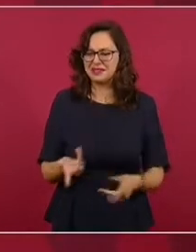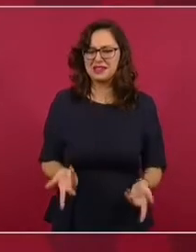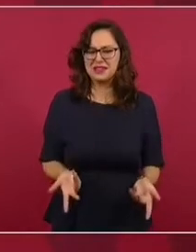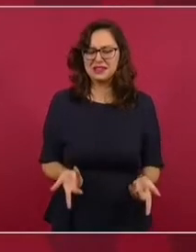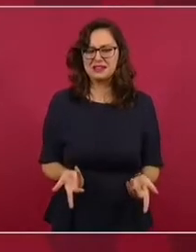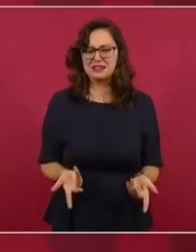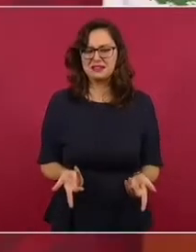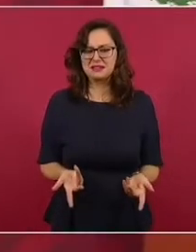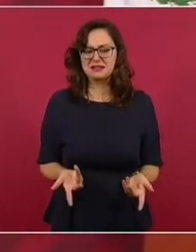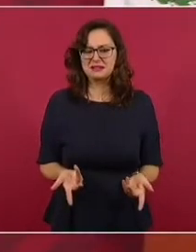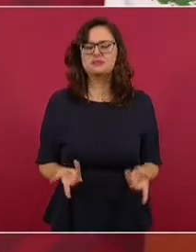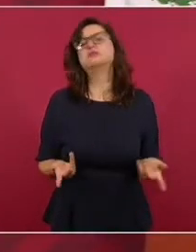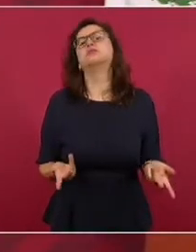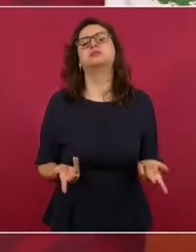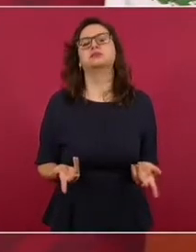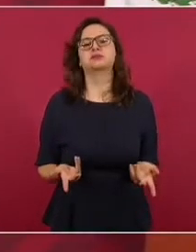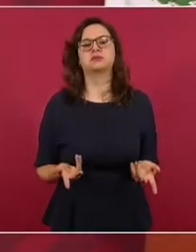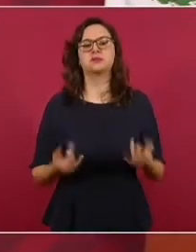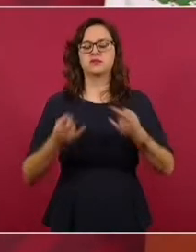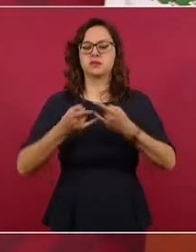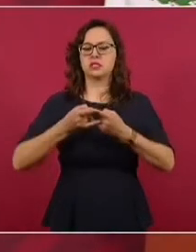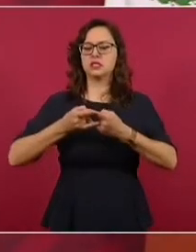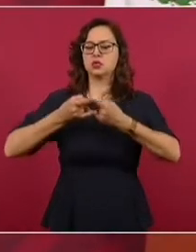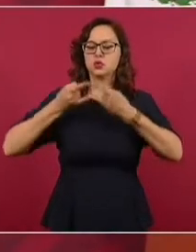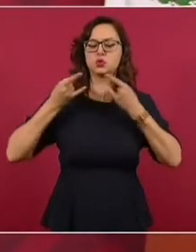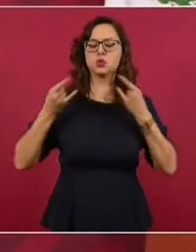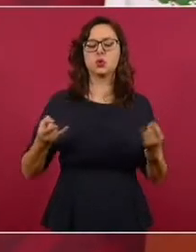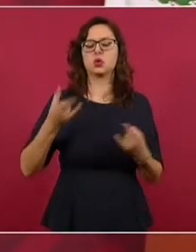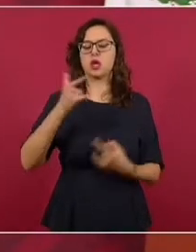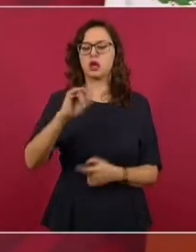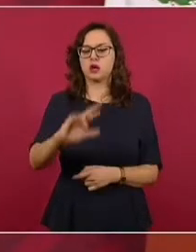la formación de los partidos políticos en México,